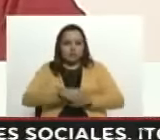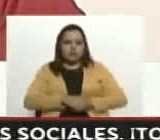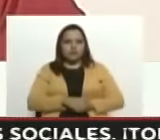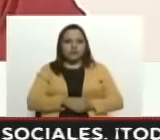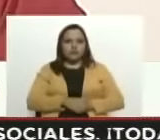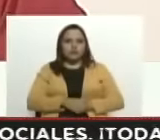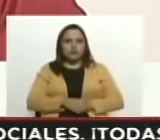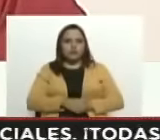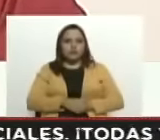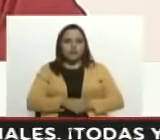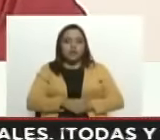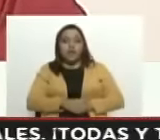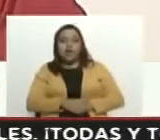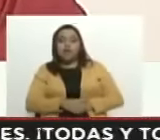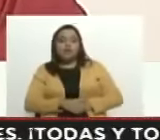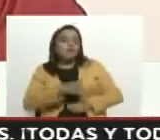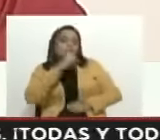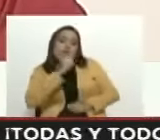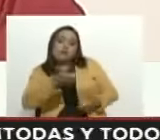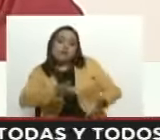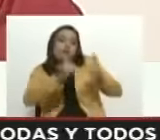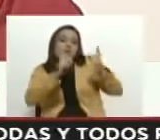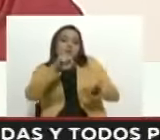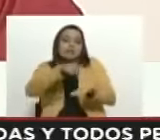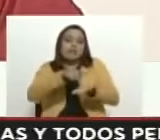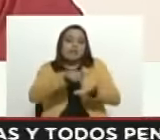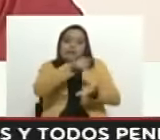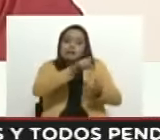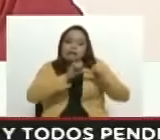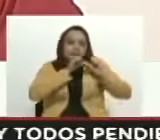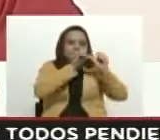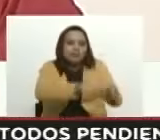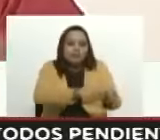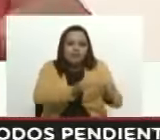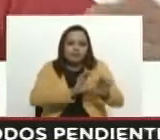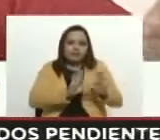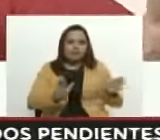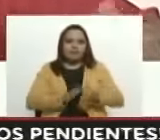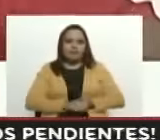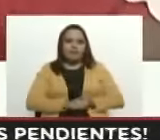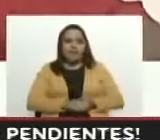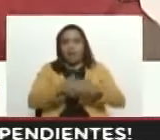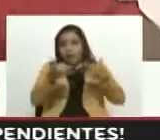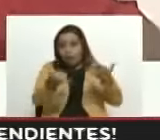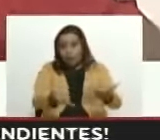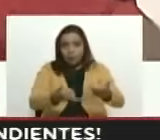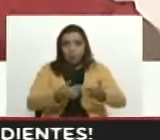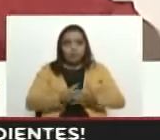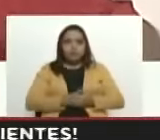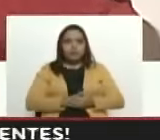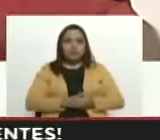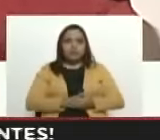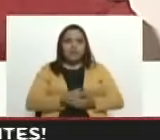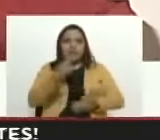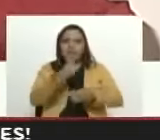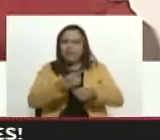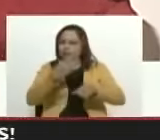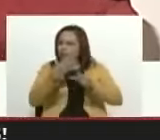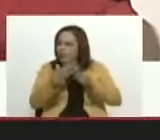¿Quién está inhabilitada? Inhabilitada se quedará. Y ahora, bueno, imagínate, tienen que enfrentar todo este